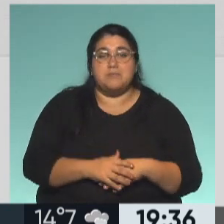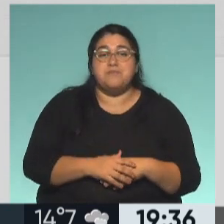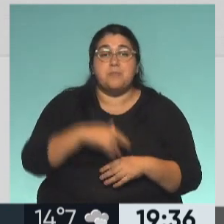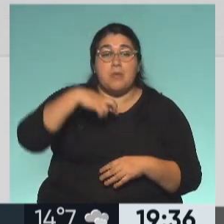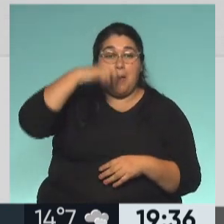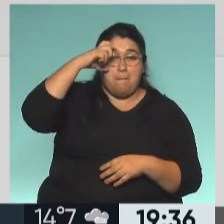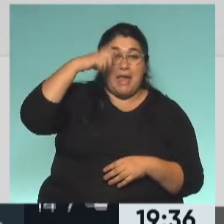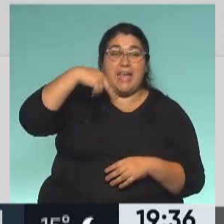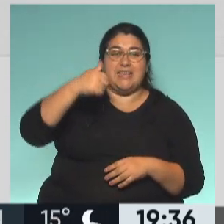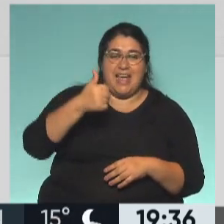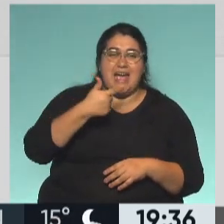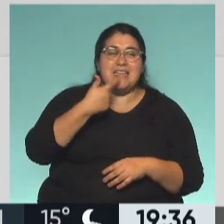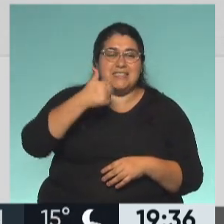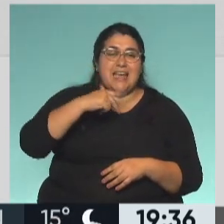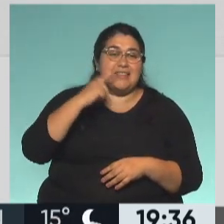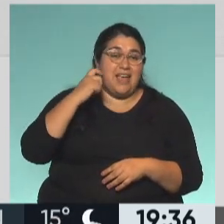Peña, que tiene el